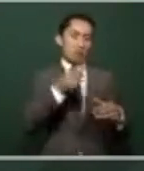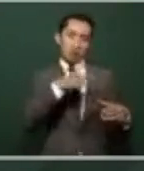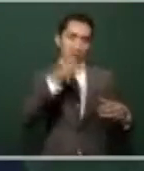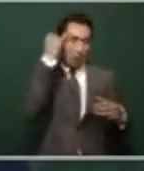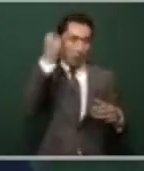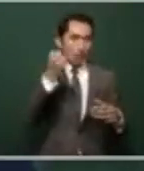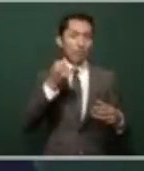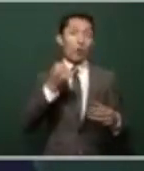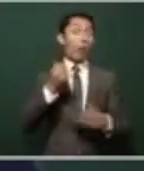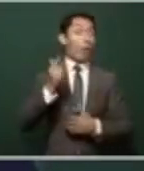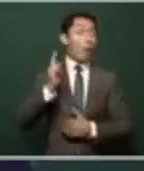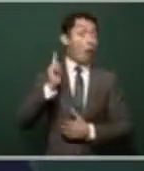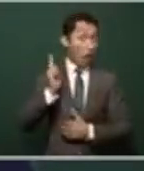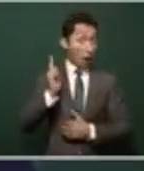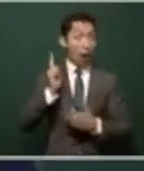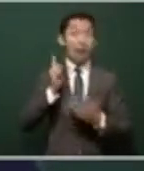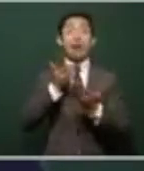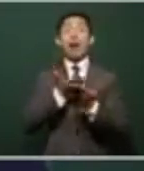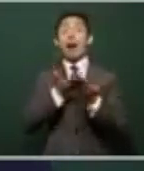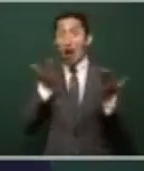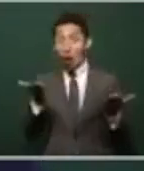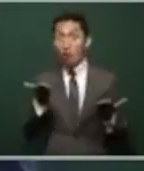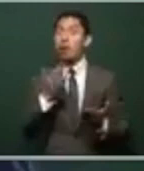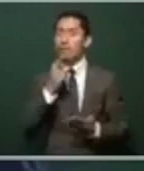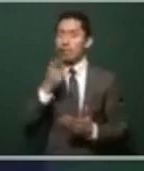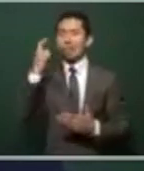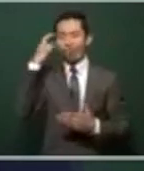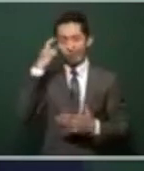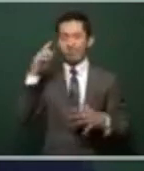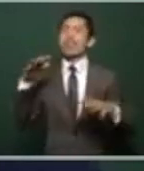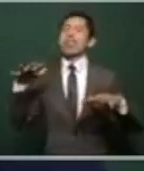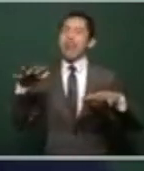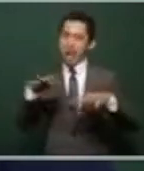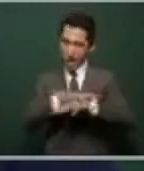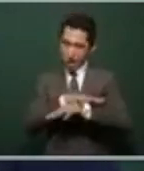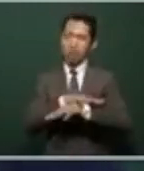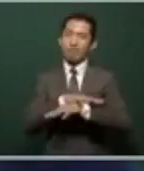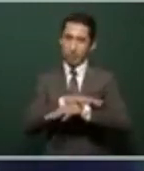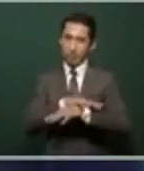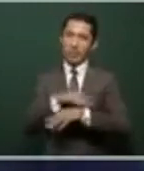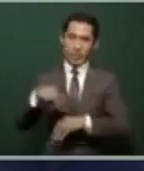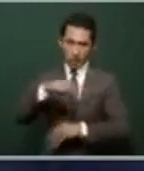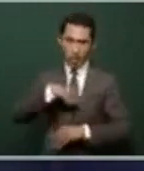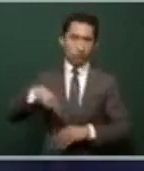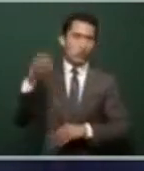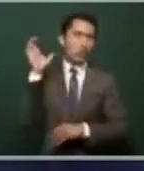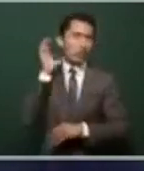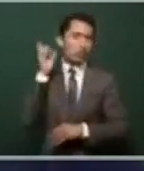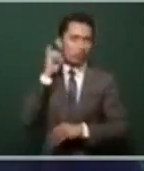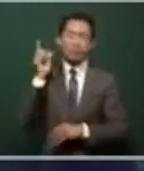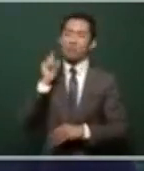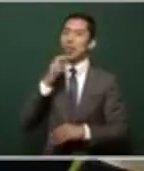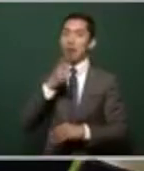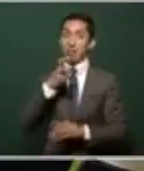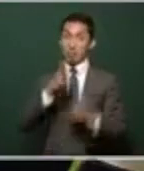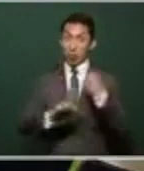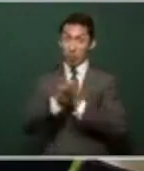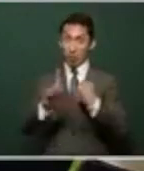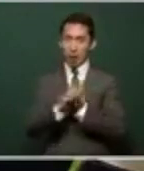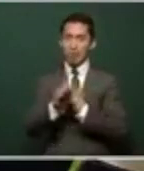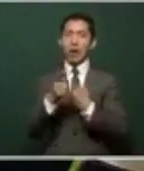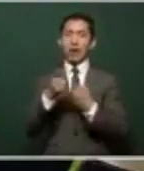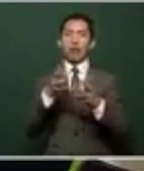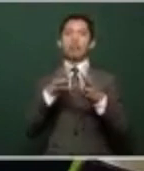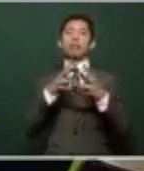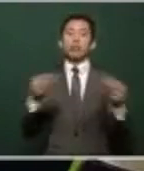ahora pues cambien de parecer y que se resuelva este asunto. Ahora